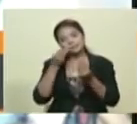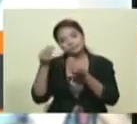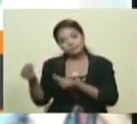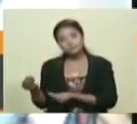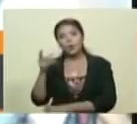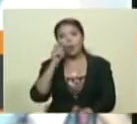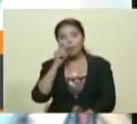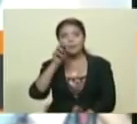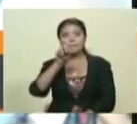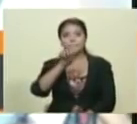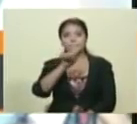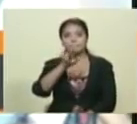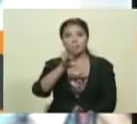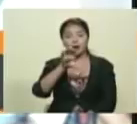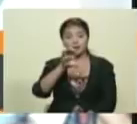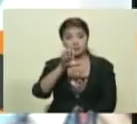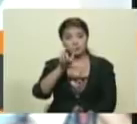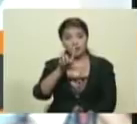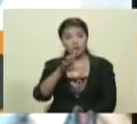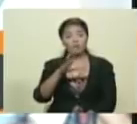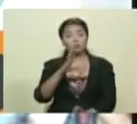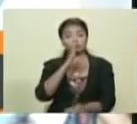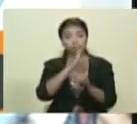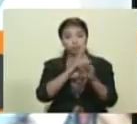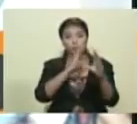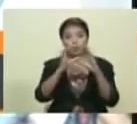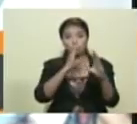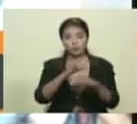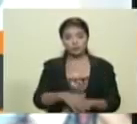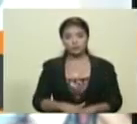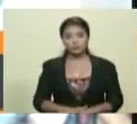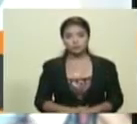señor Marcelo para que se comunique con usted.